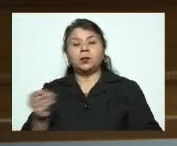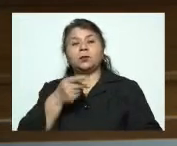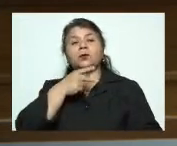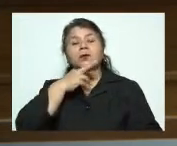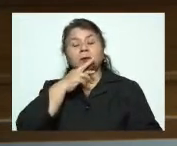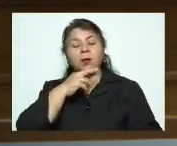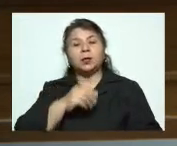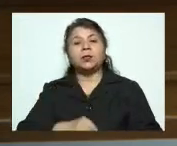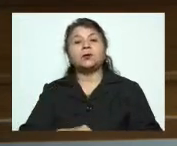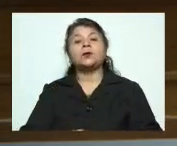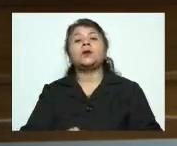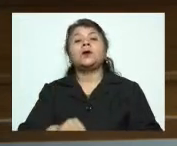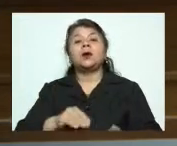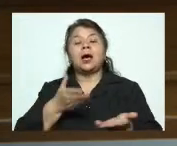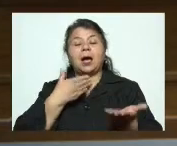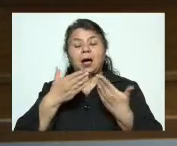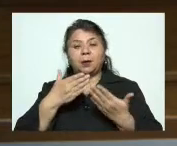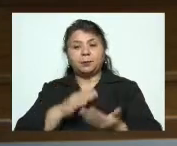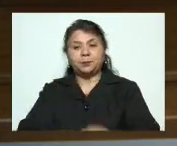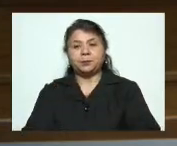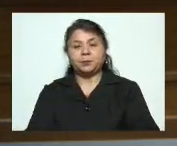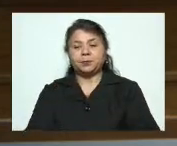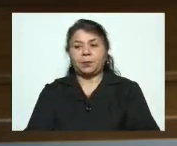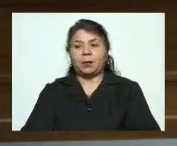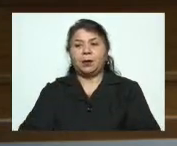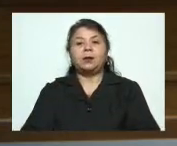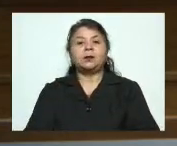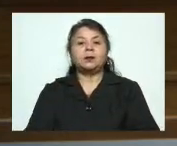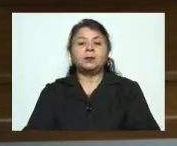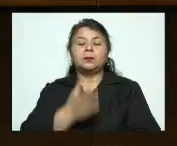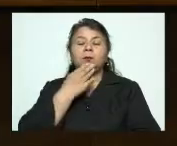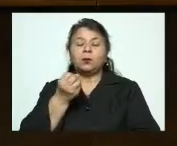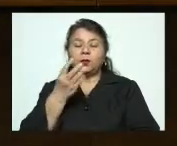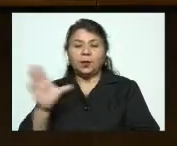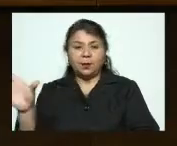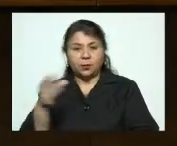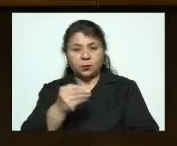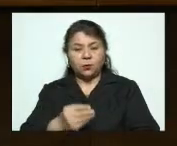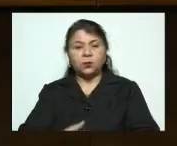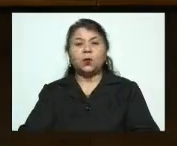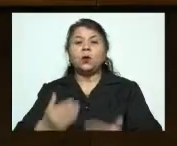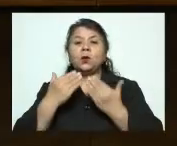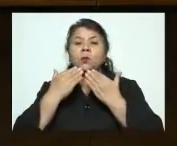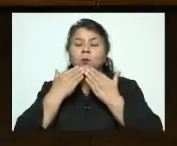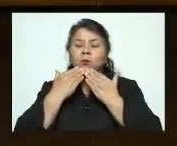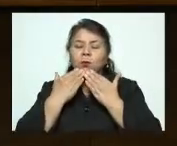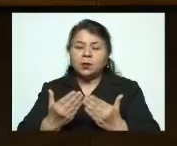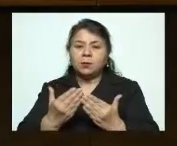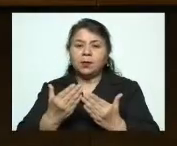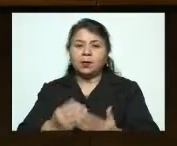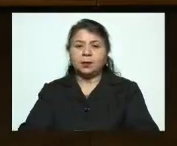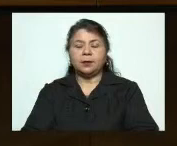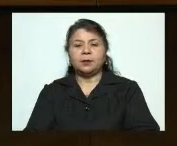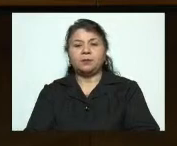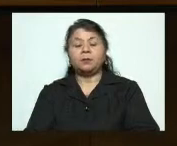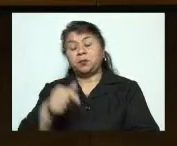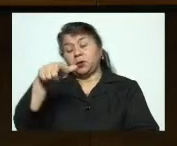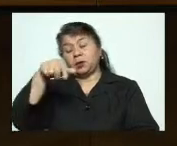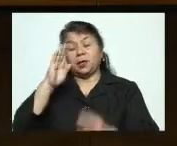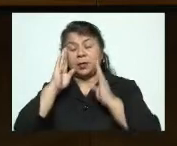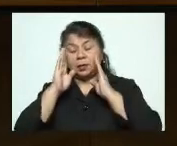doctor Sergio Uñac. Muy buenos días para todos, muchísimas gracias por